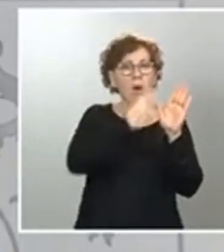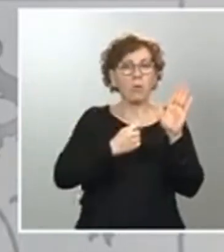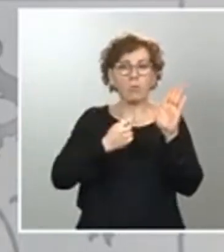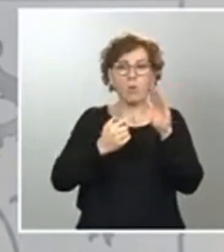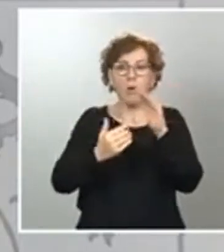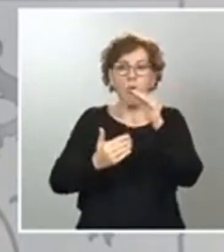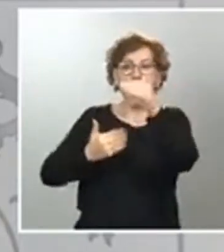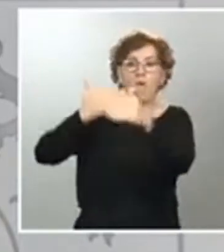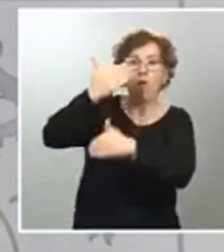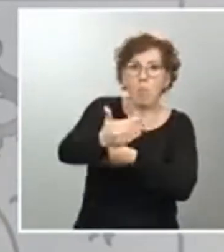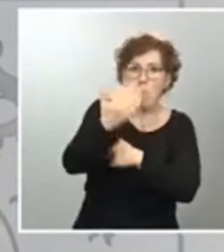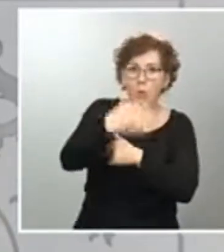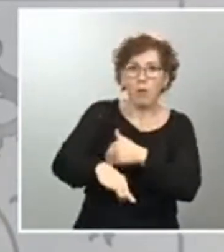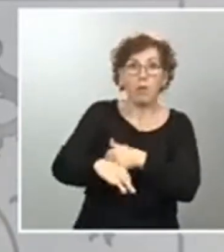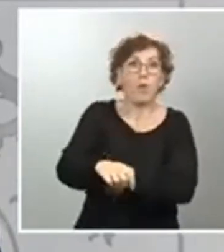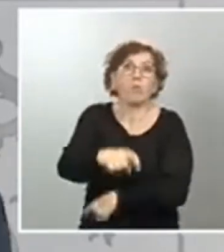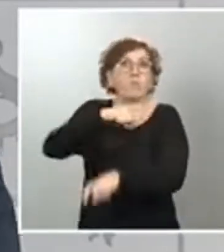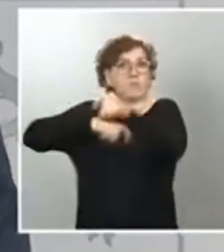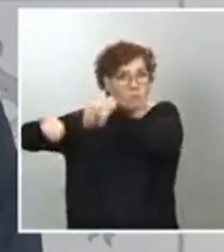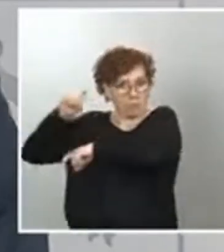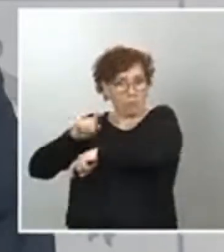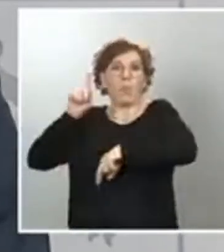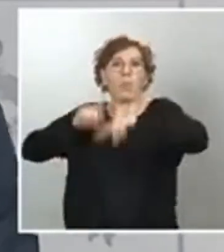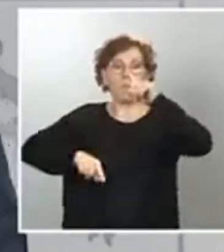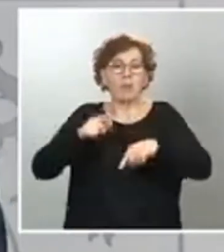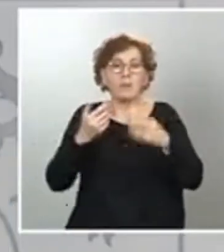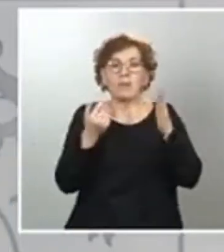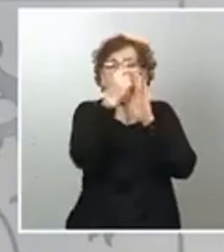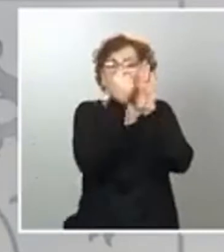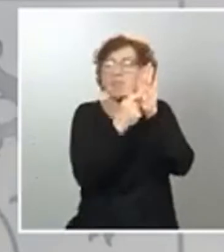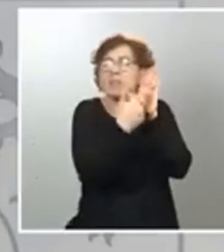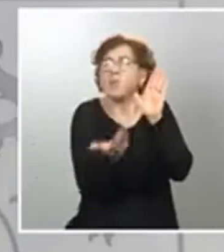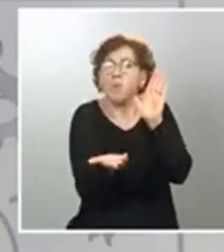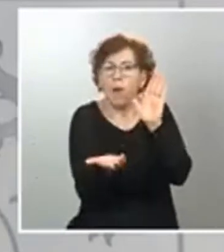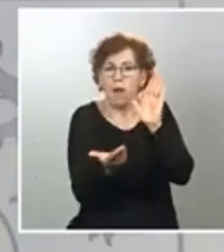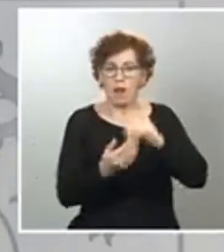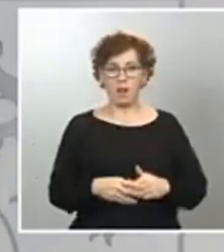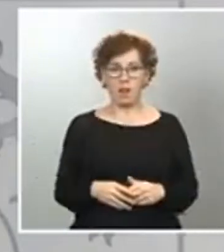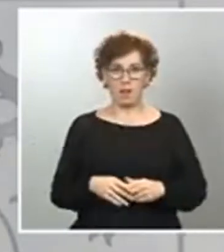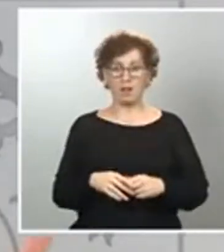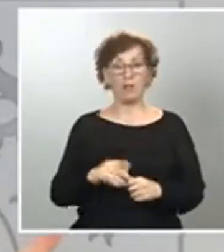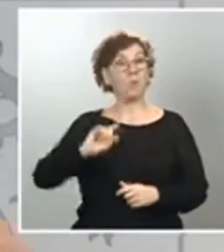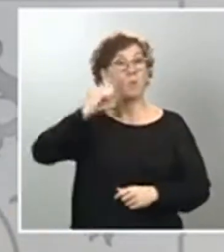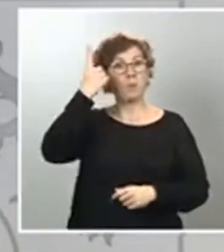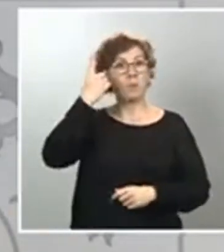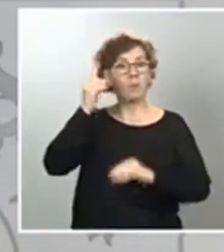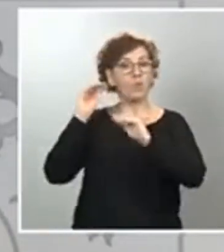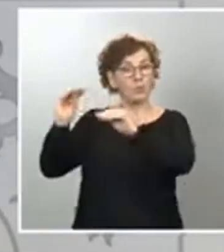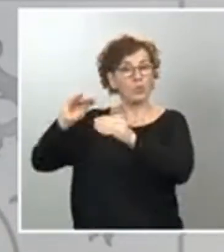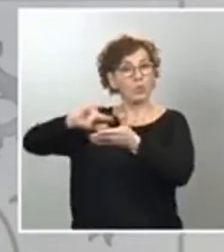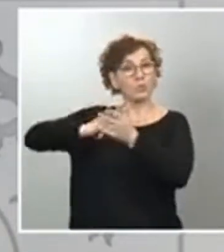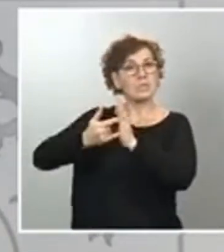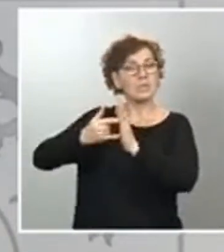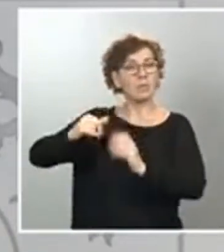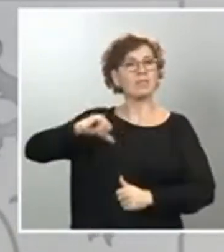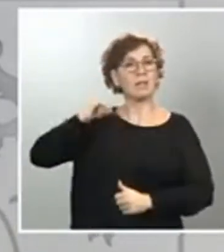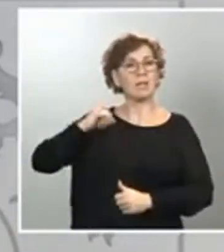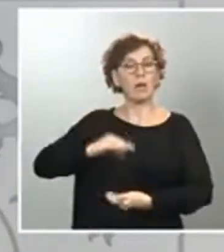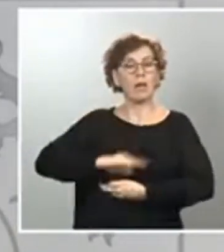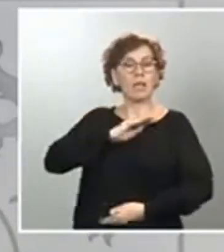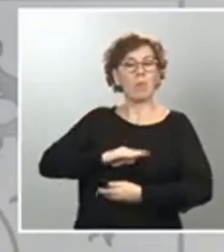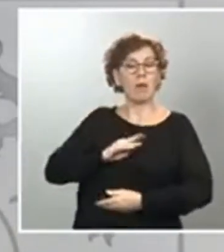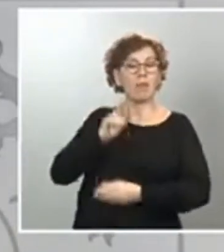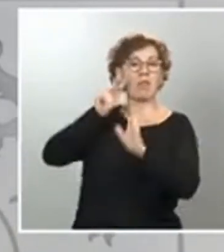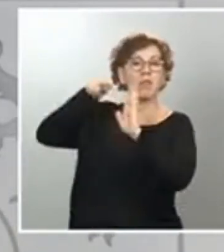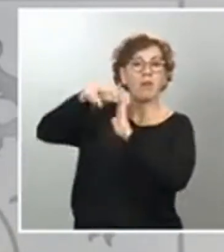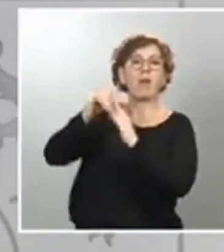Porque puede ocurrir. Bueno, en primer lugar, las capacidades estratégicas del sistema sanitario a las cuales en mi comparecencia del pasado sábado